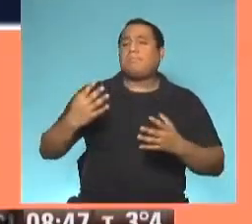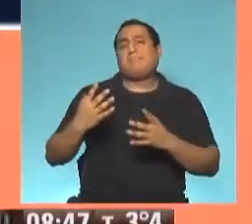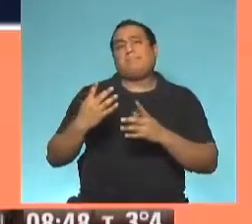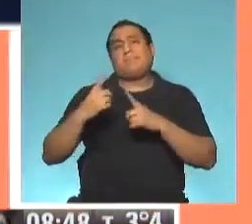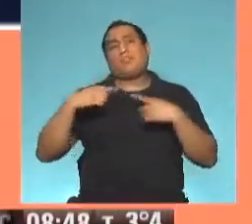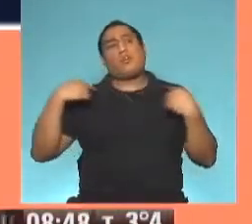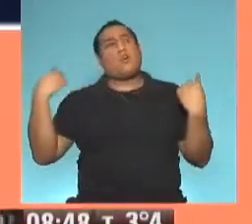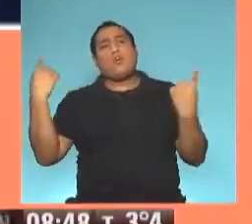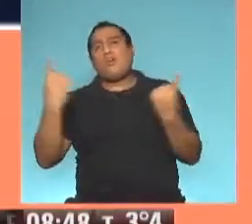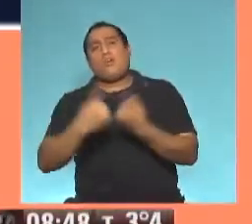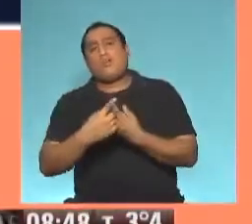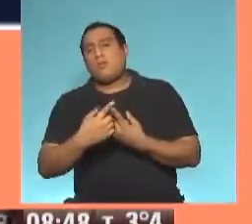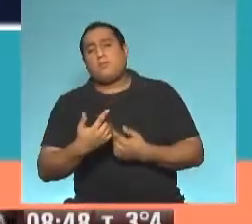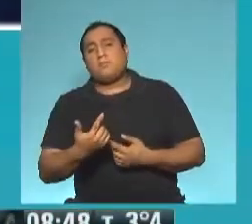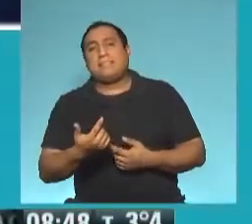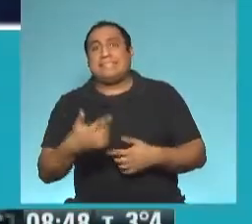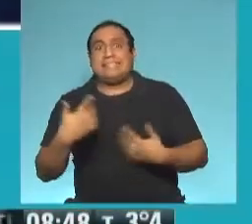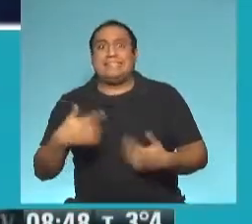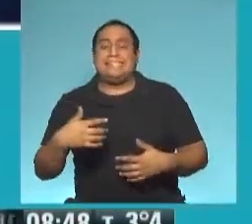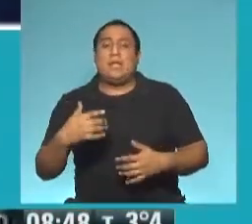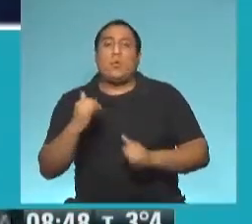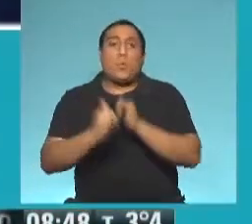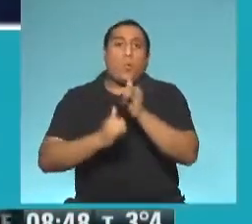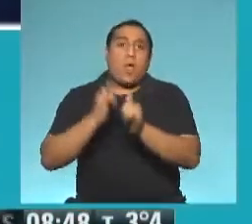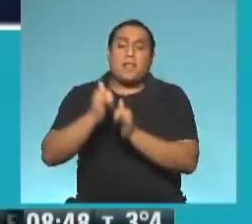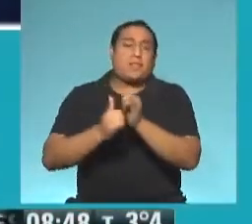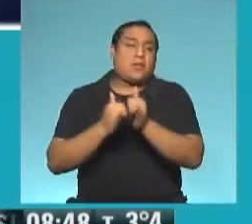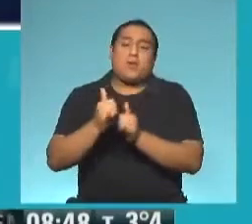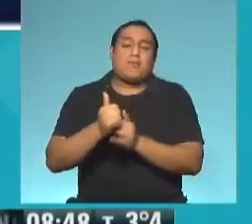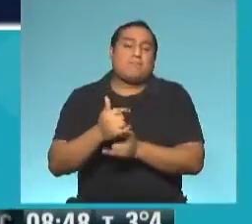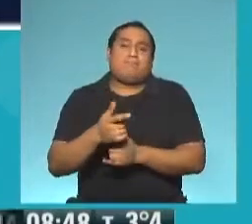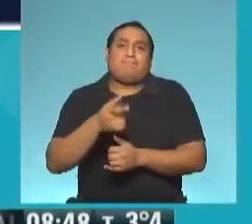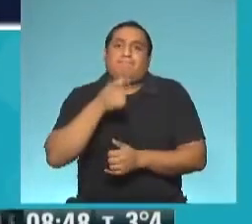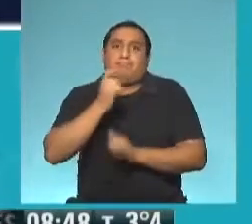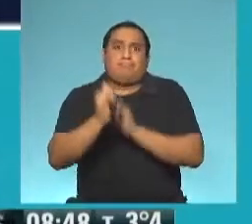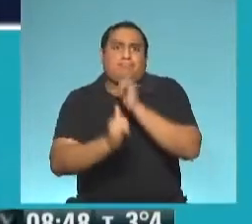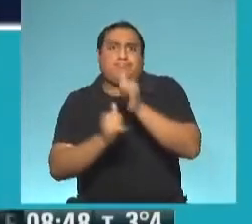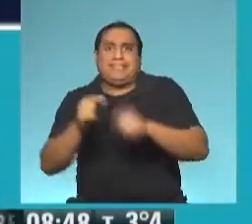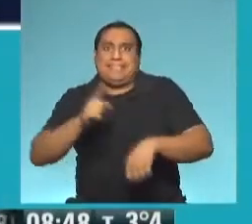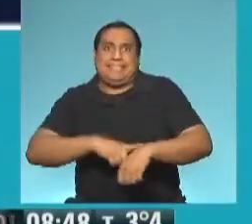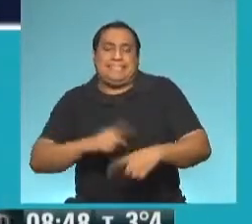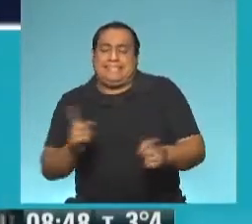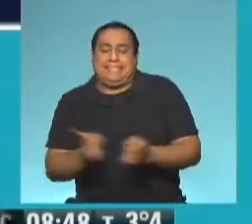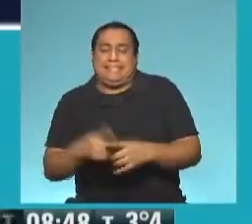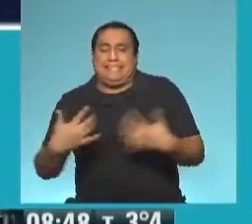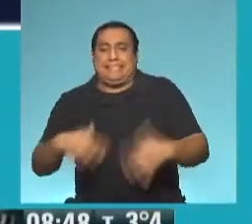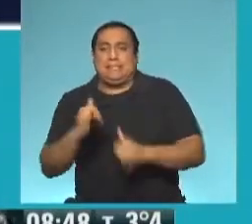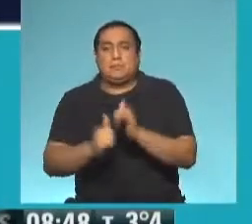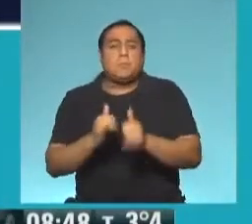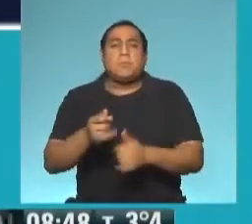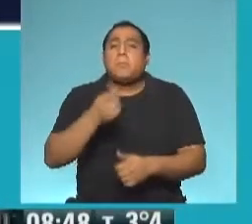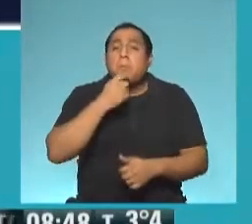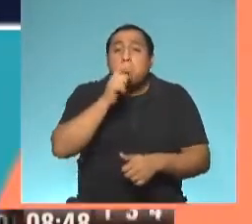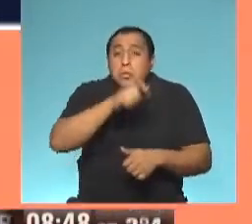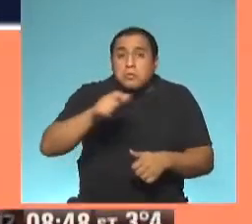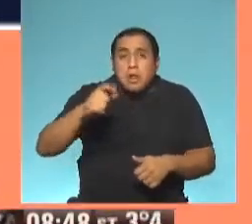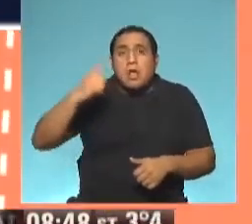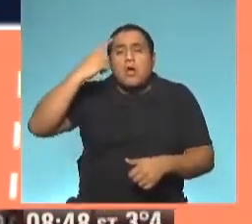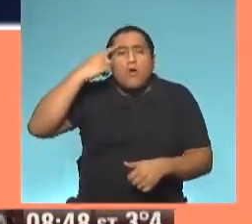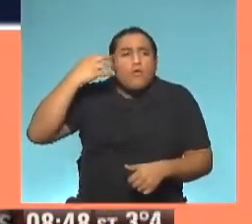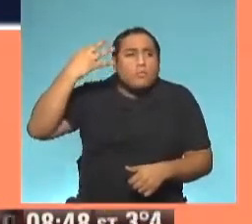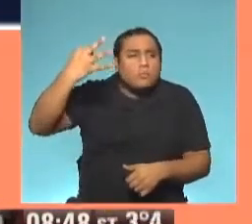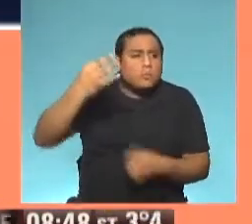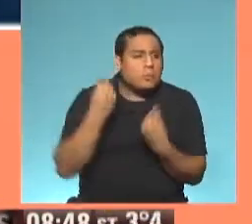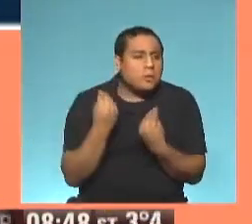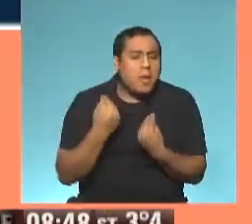capacitado para responder en poco tiempo, pero la respuesta del ser humano frente a la incertidumbre eh,